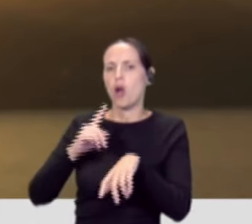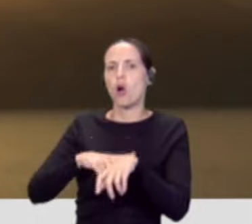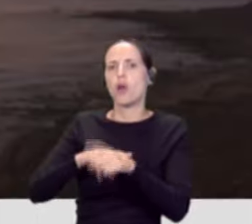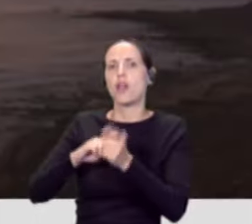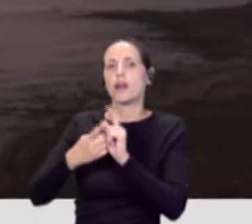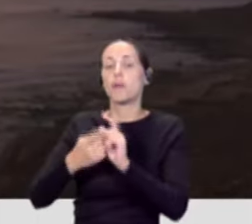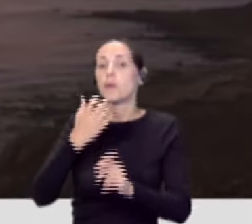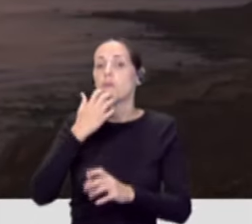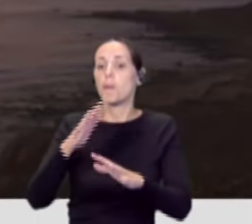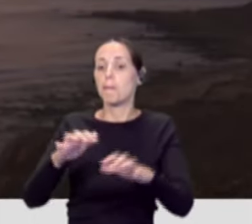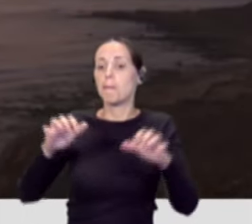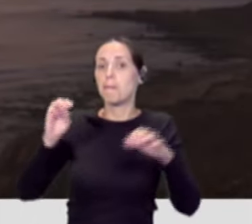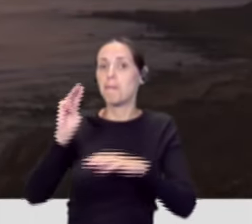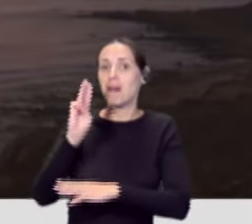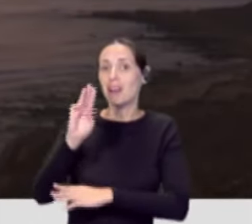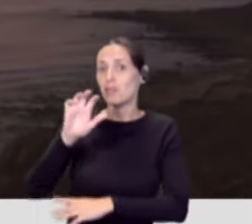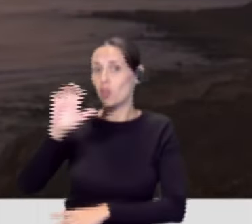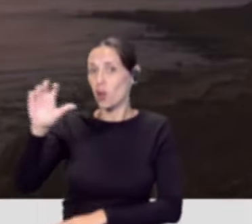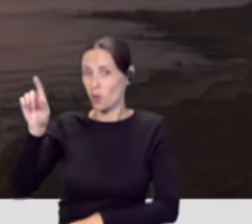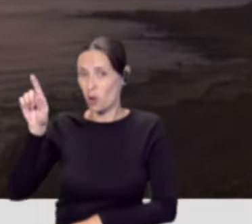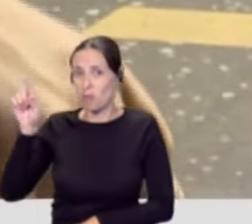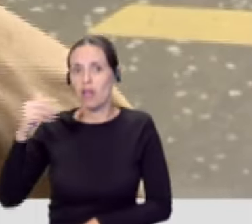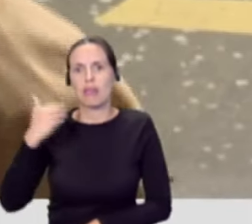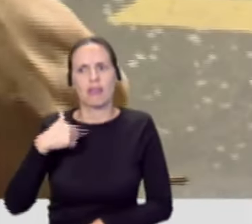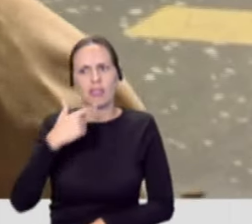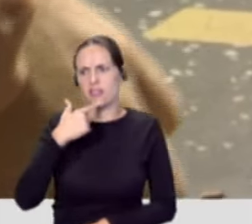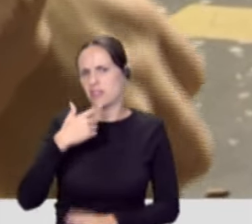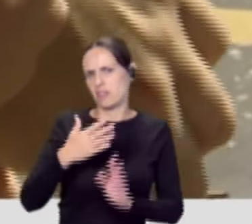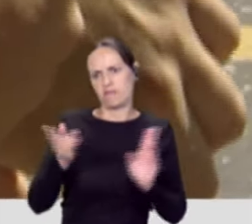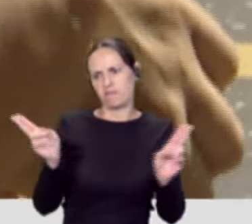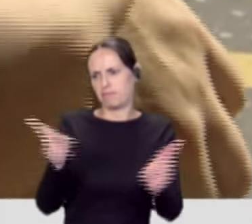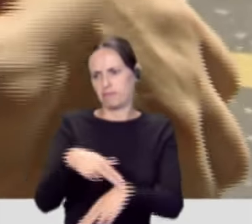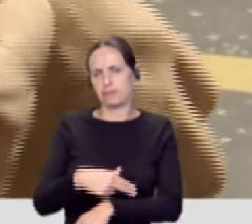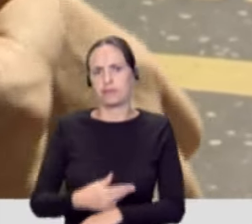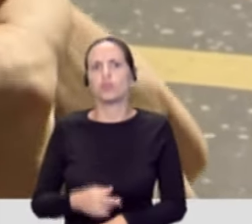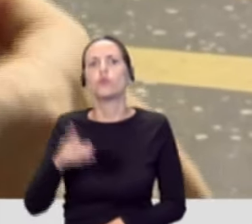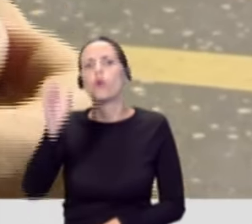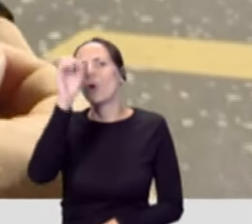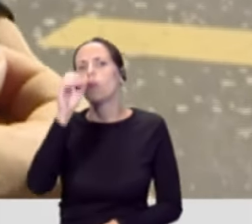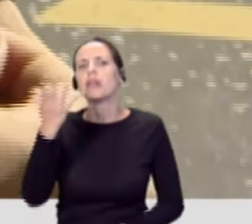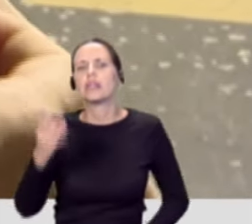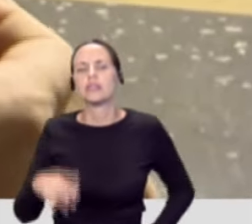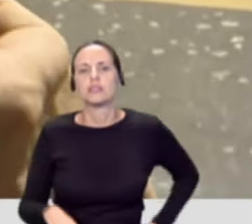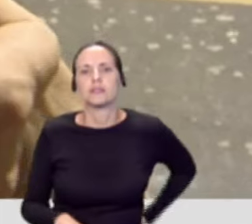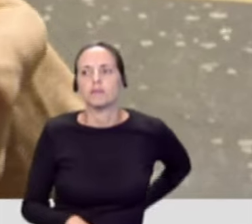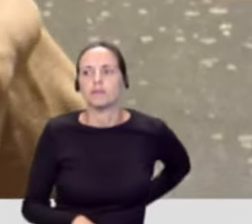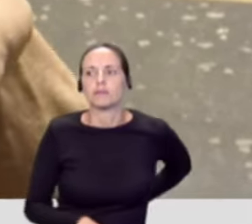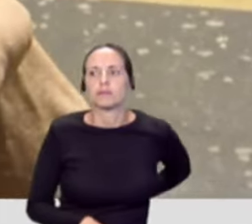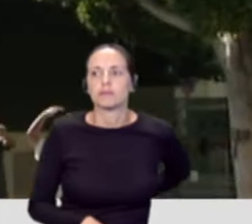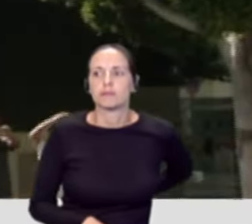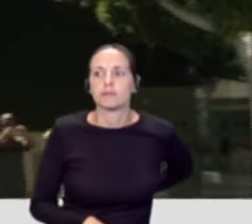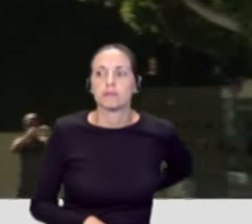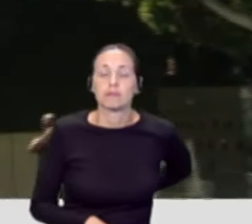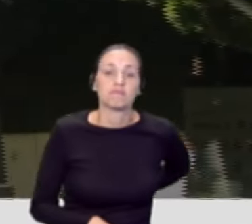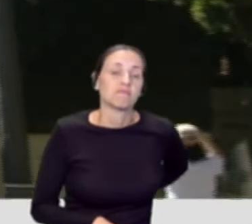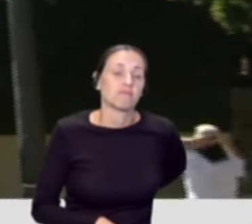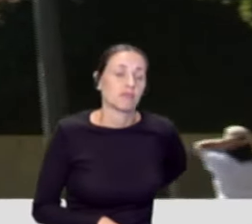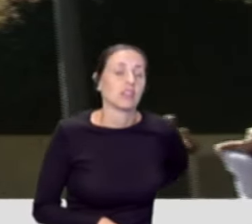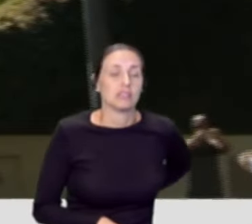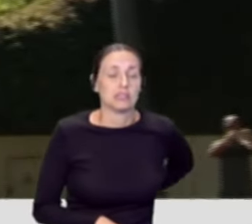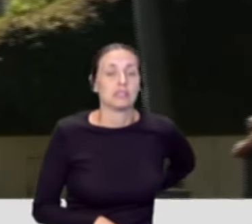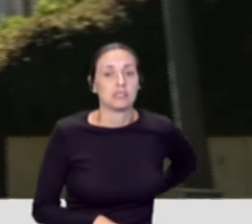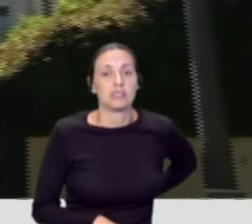Parlamento Europeo, de hecho, ya se apuesta por eliminarlo. Entonces, me gustaría saber cuál es su opinión. Creo que sí, pero lo que pasa es que,